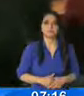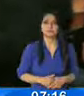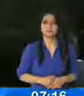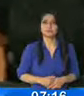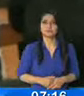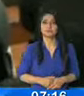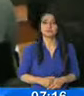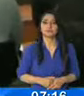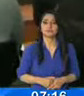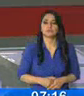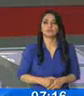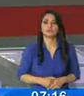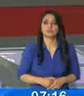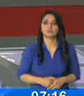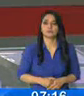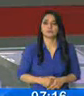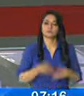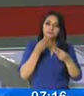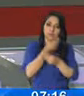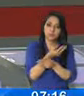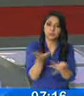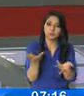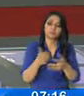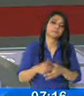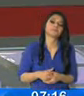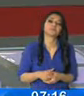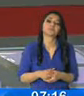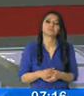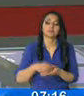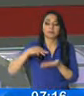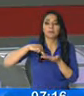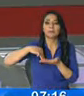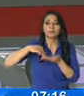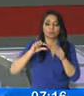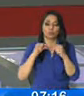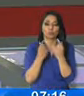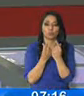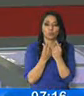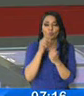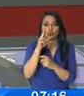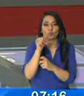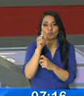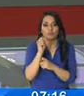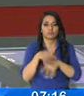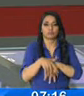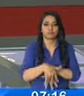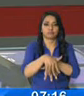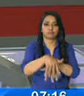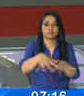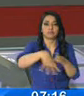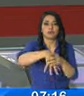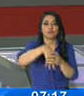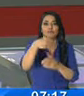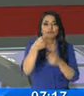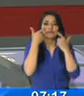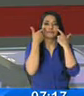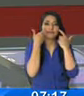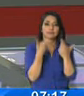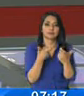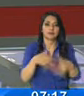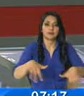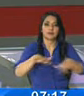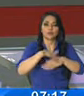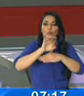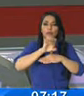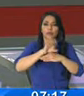Adriana Rojas Vamos a contarles ahora que miembros del movimiento unidad popular se concentraron en los exteriores de la fiscalía general del estado